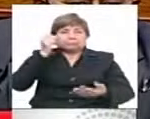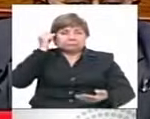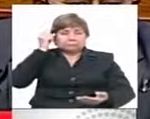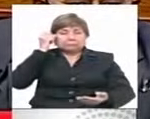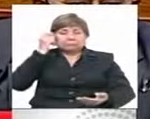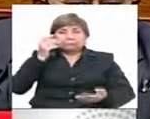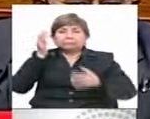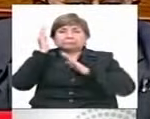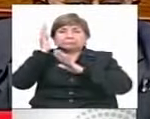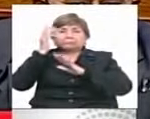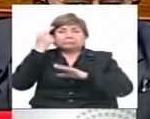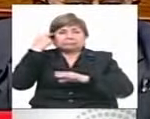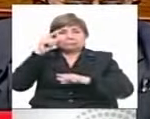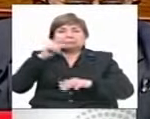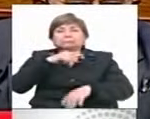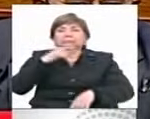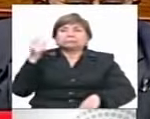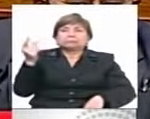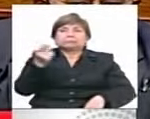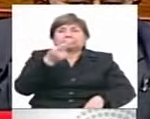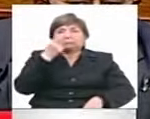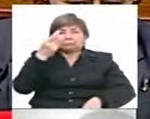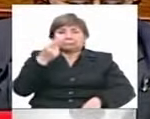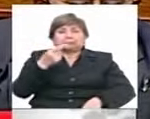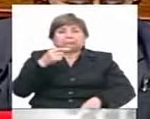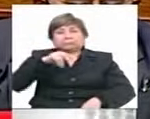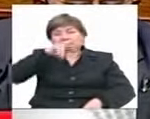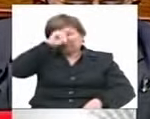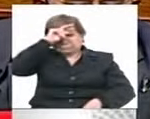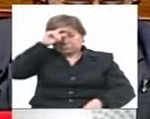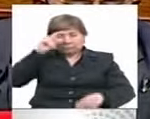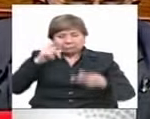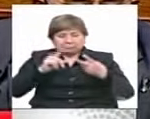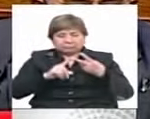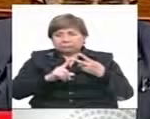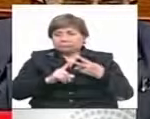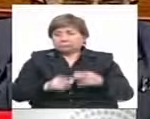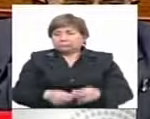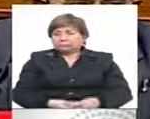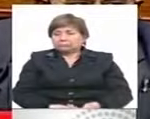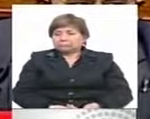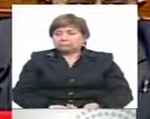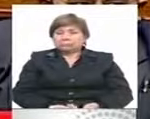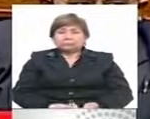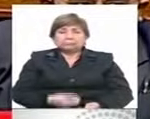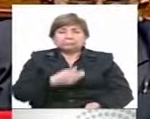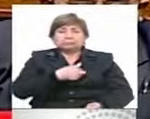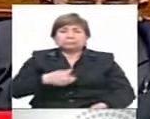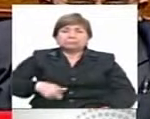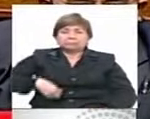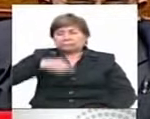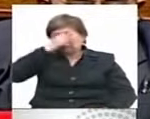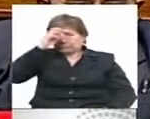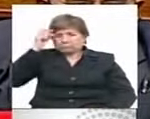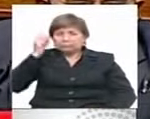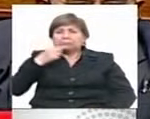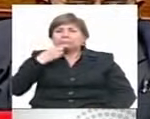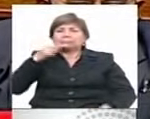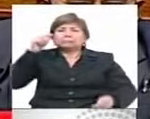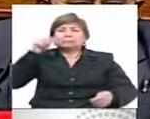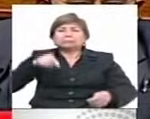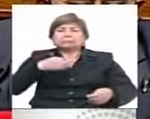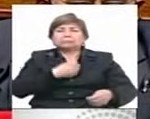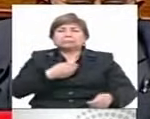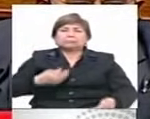pero hay que exponer también para el país. Punto 2. Nuestro presidente siempre nos dijo que este sería